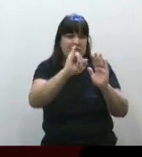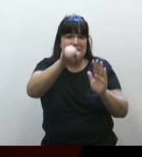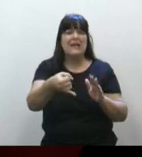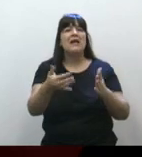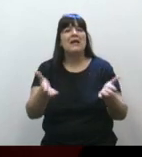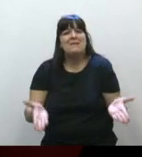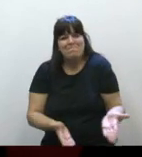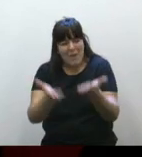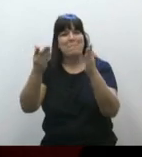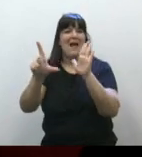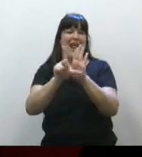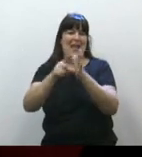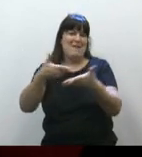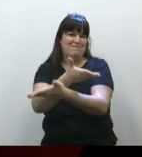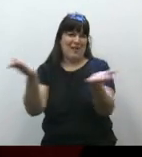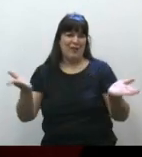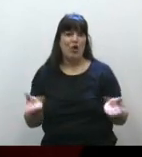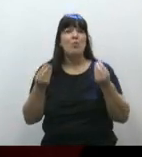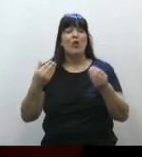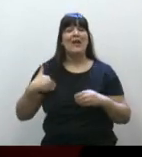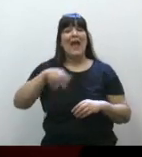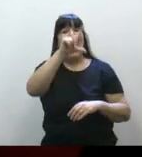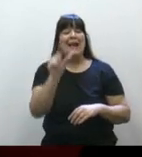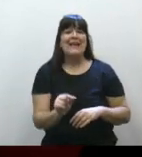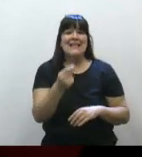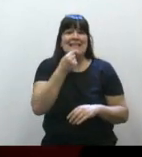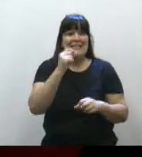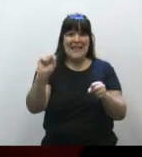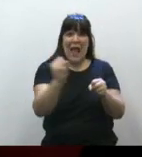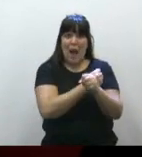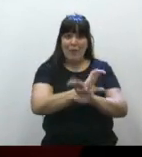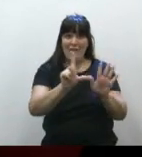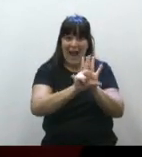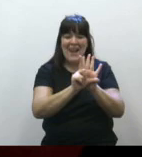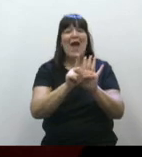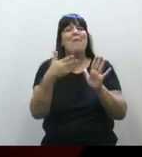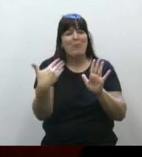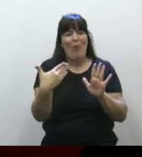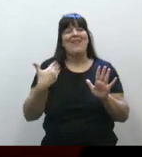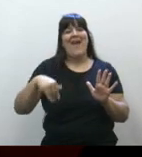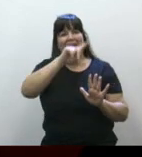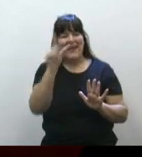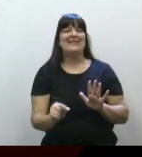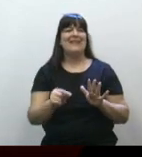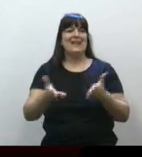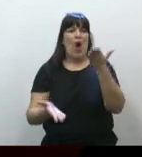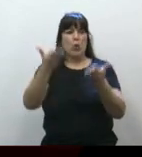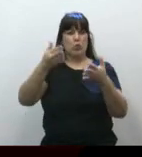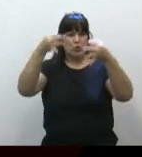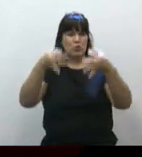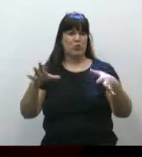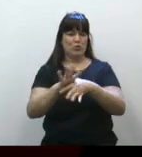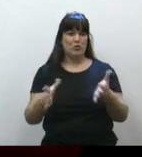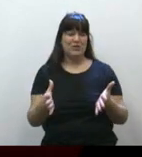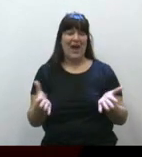saliera porque la argentina iba a ser un poquitito más justa el presidente un poquitito porque